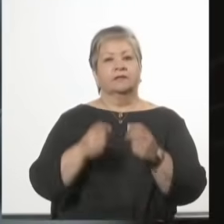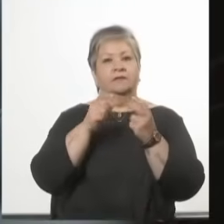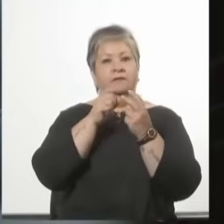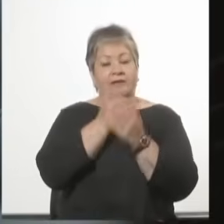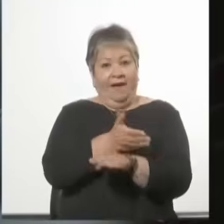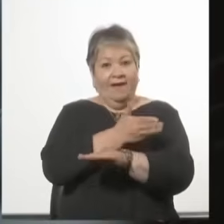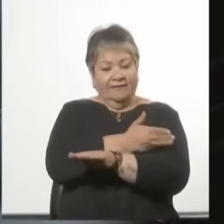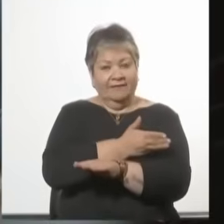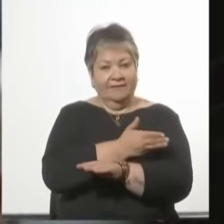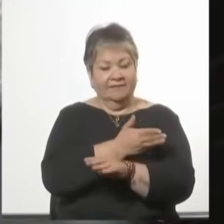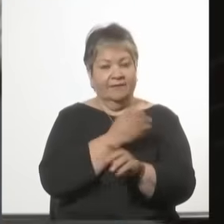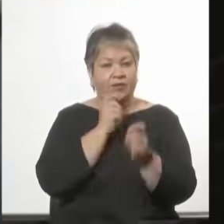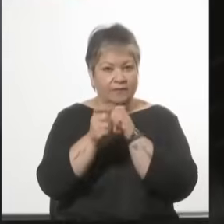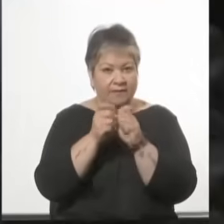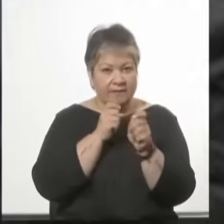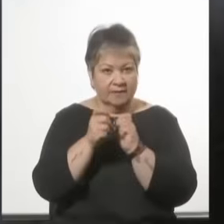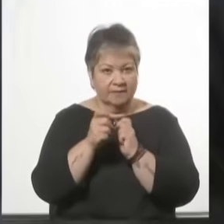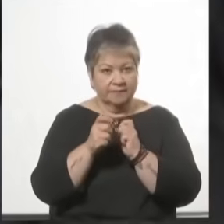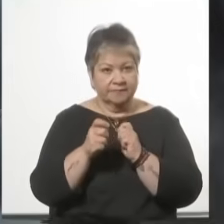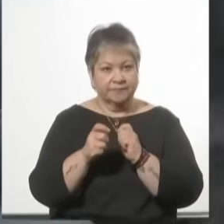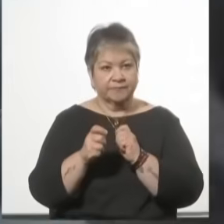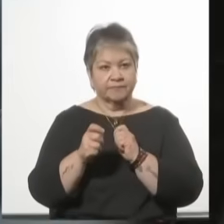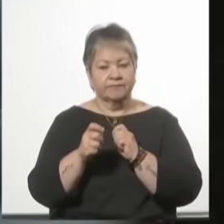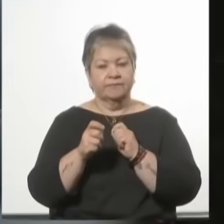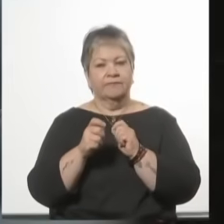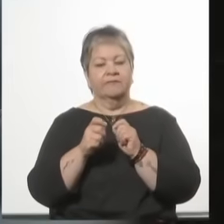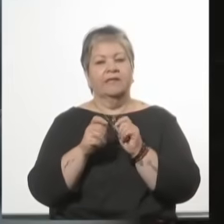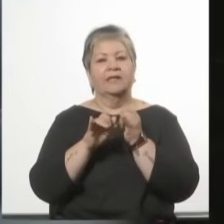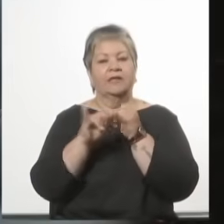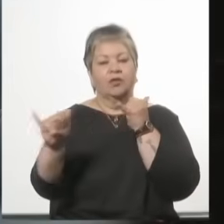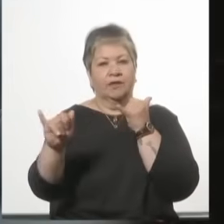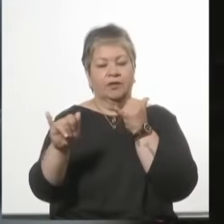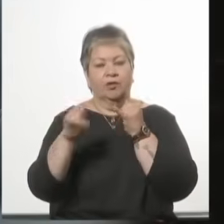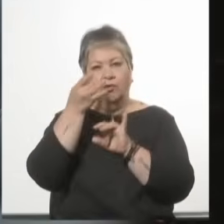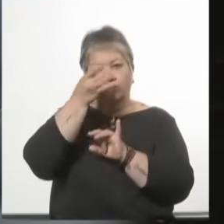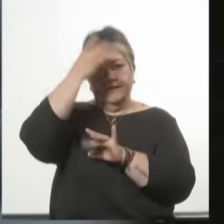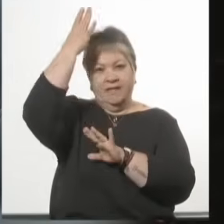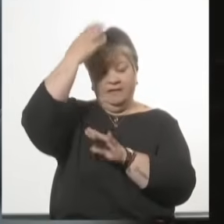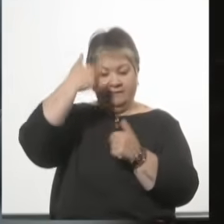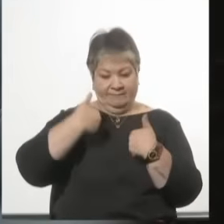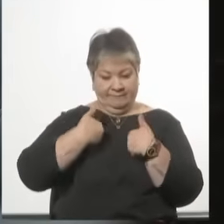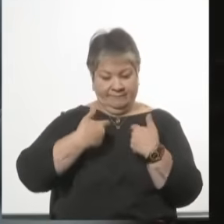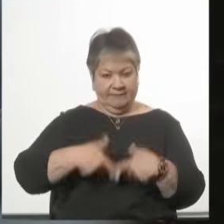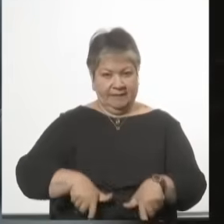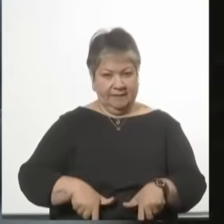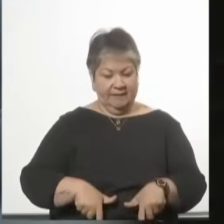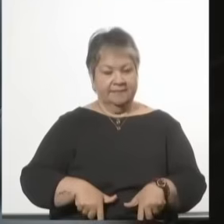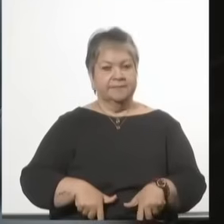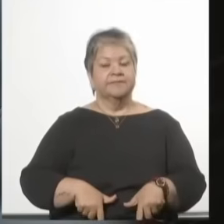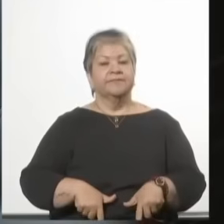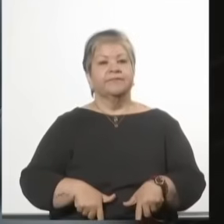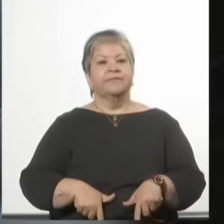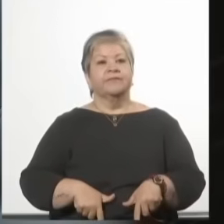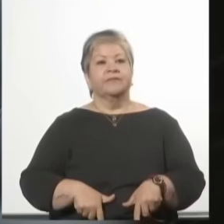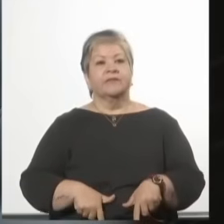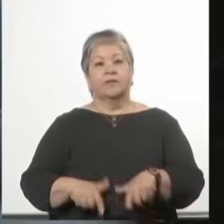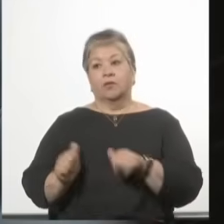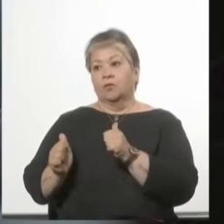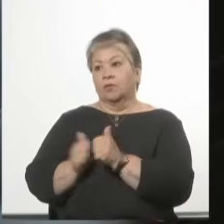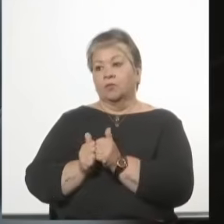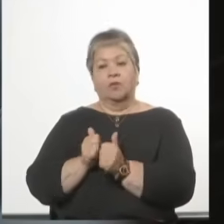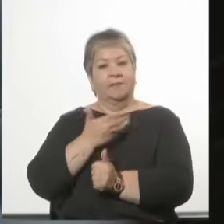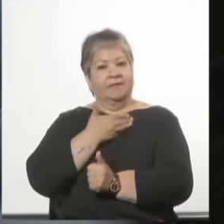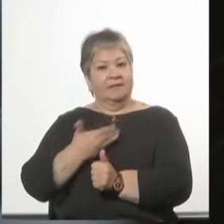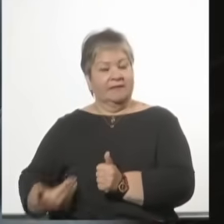Previamente a esa conferencia, en el correo oficial de esta ministra y encontrándose junto al Presidente de